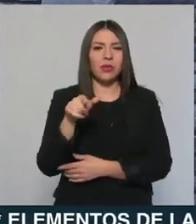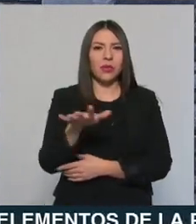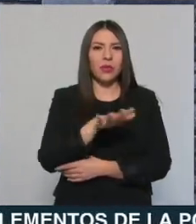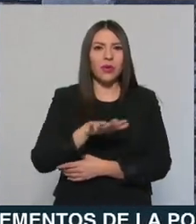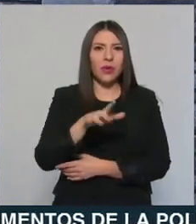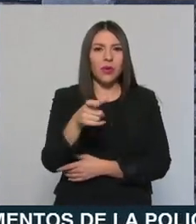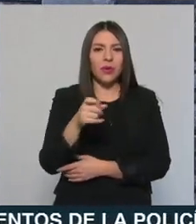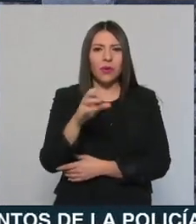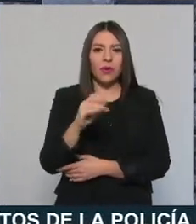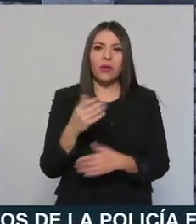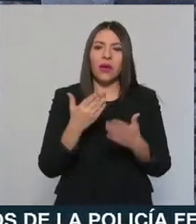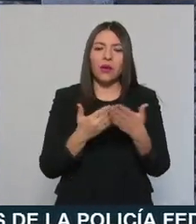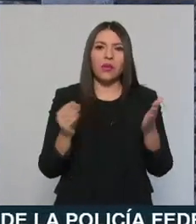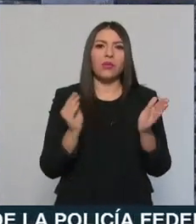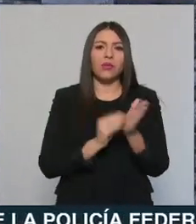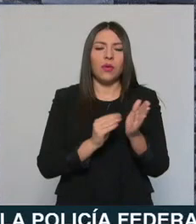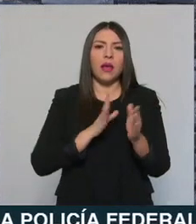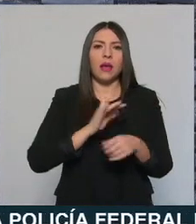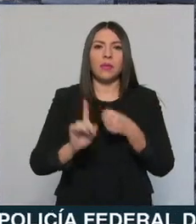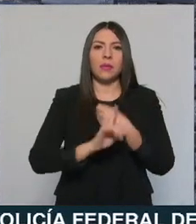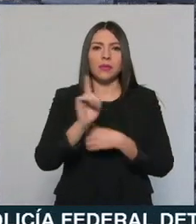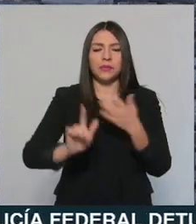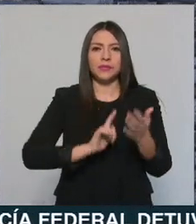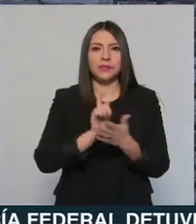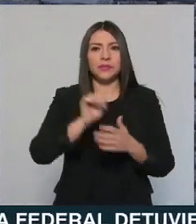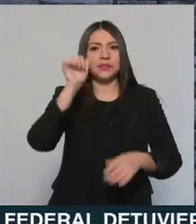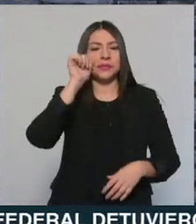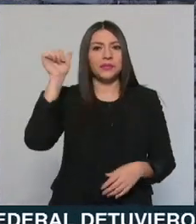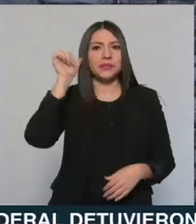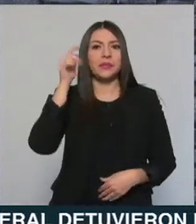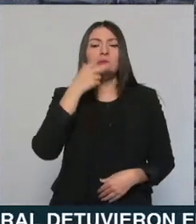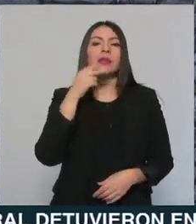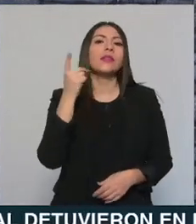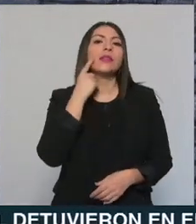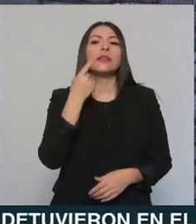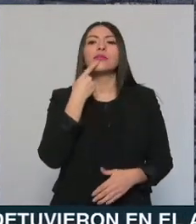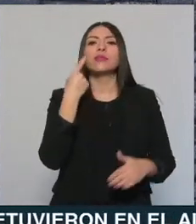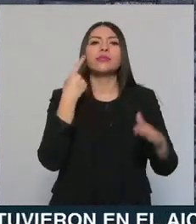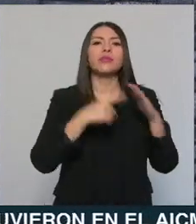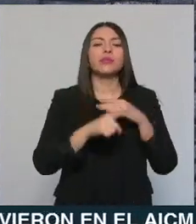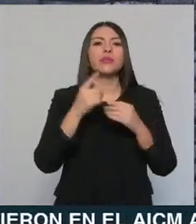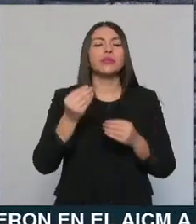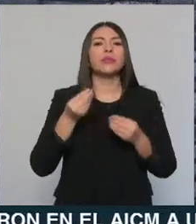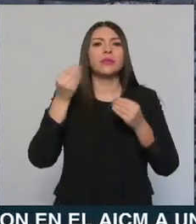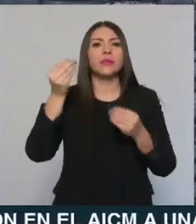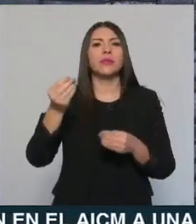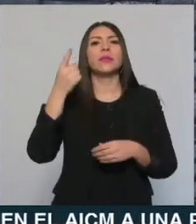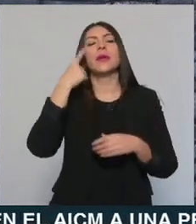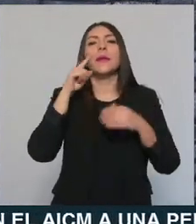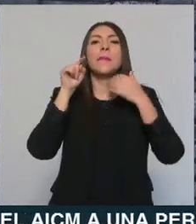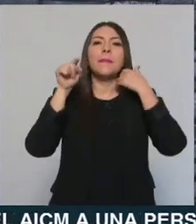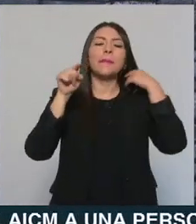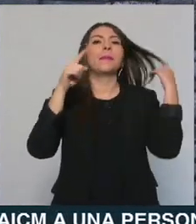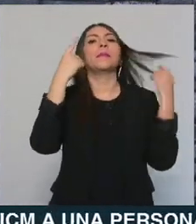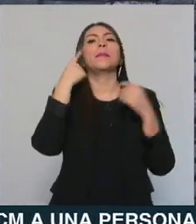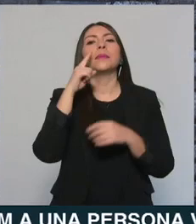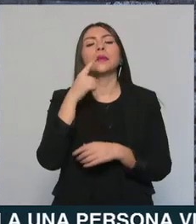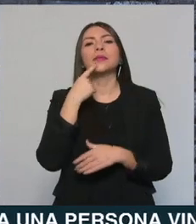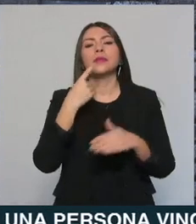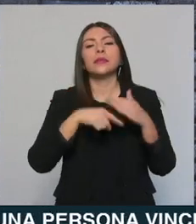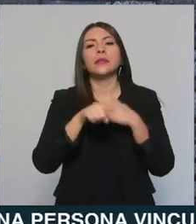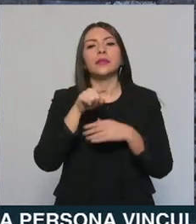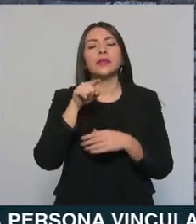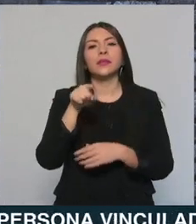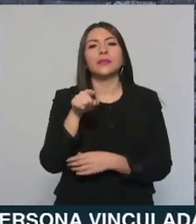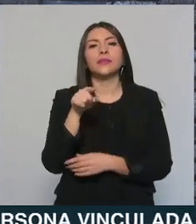teniendo consecuencias legales. Fíjese que el día de ayer un diputado local denunció el hecho ante la Procuraduría Ambiental y también del Ordenamiento Territorial